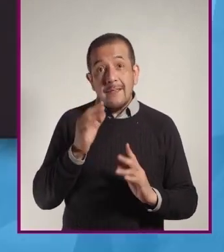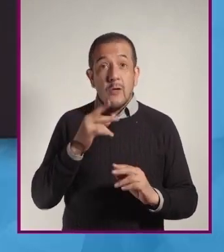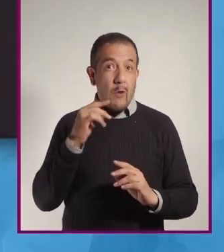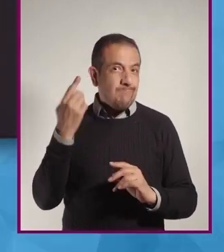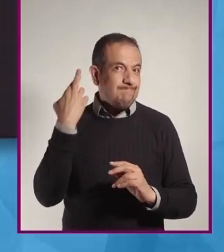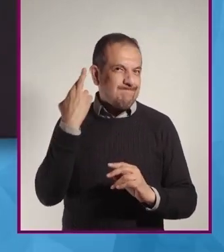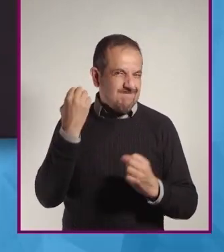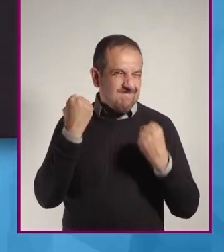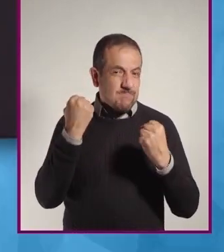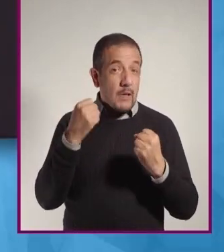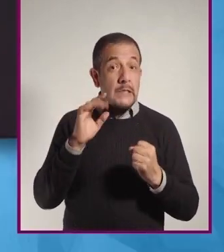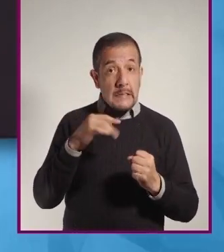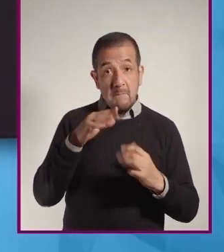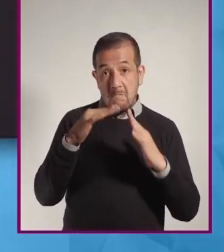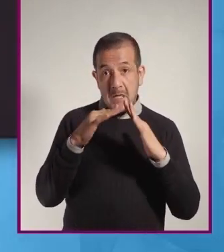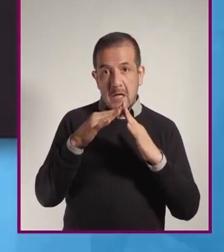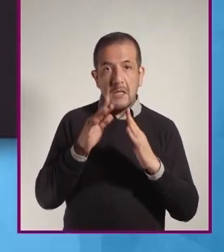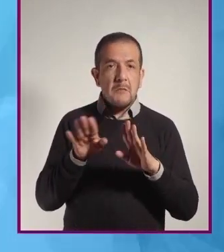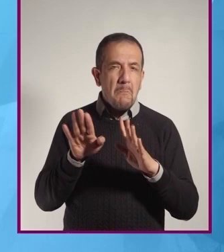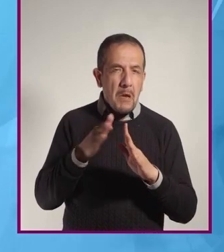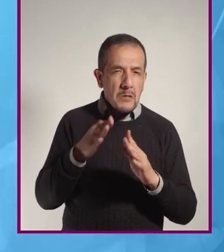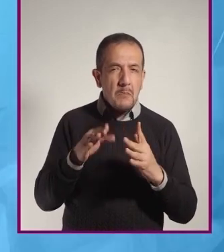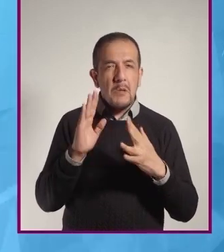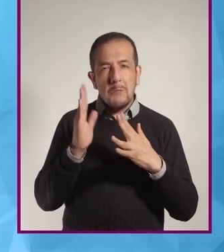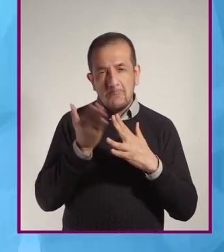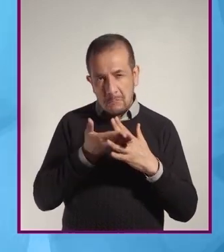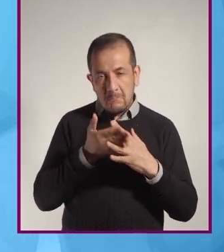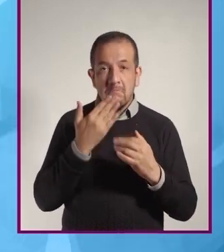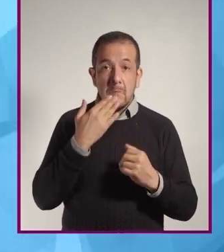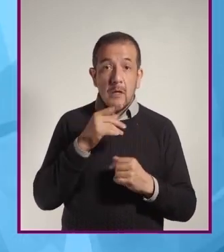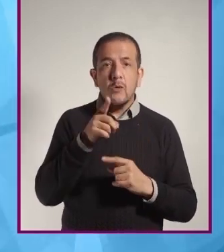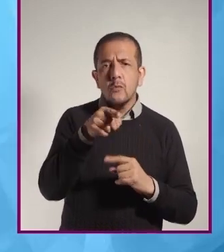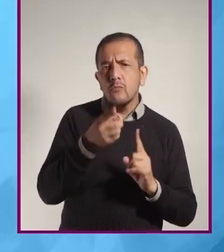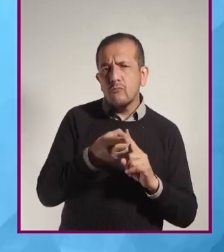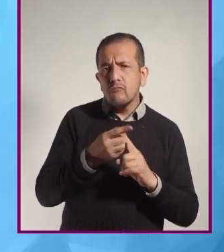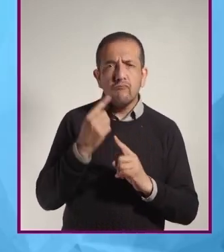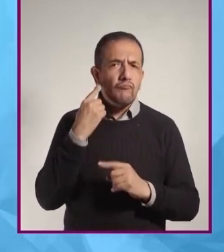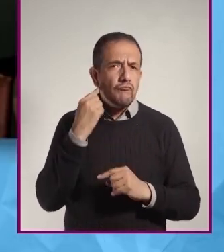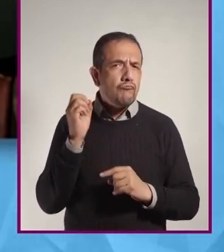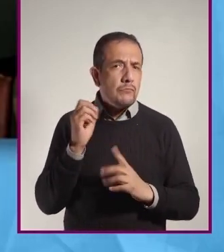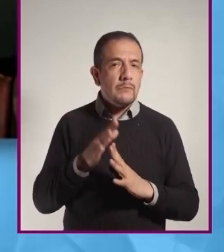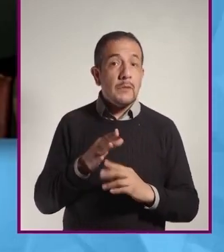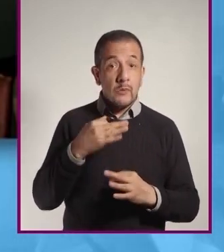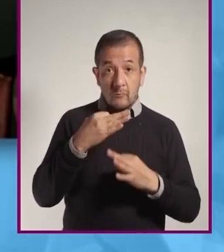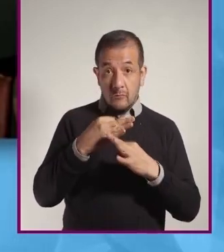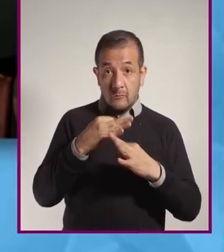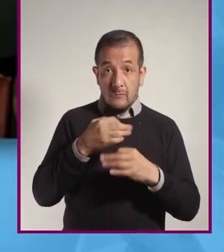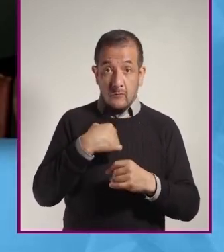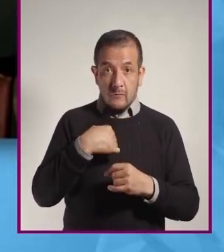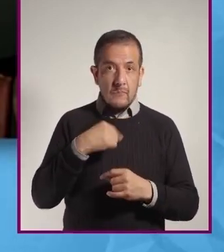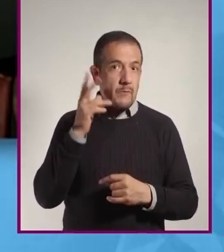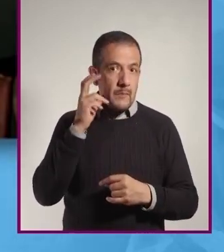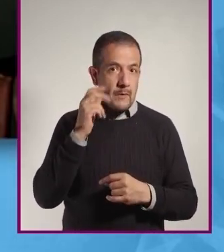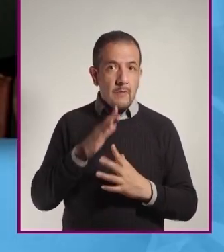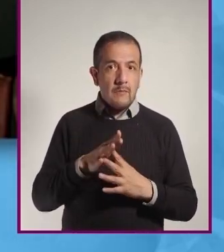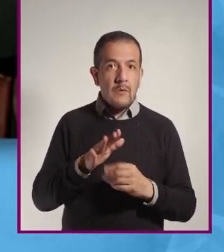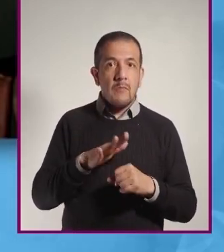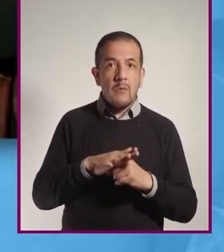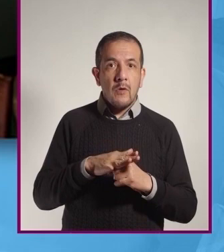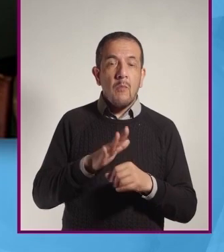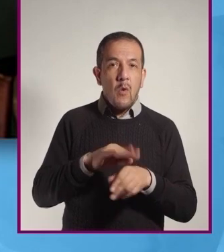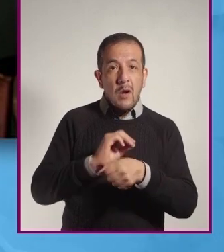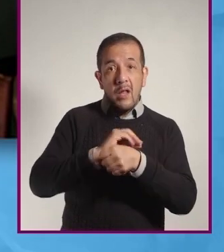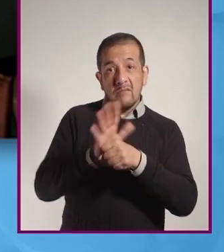prefiero alto, pero si es en mi casa, moderado. ¿Dónde la escuchas? Actualmente, por toda esta situación de